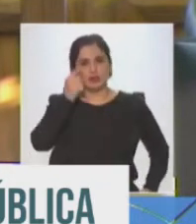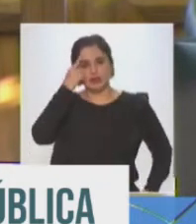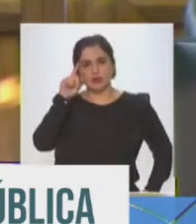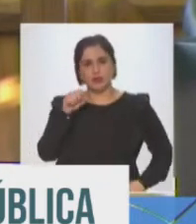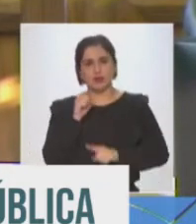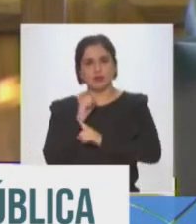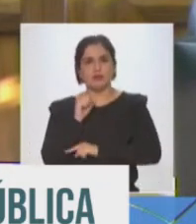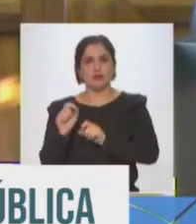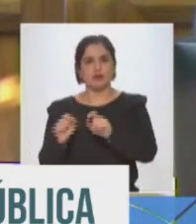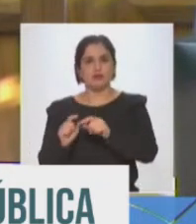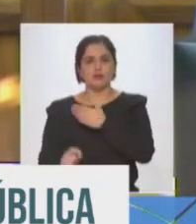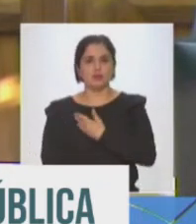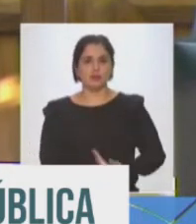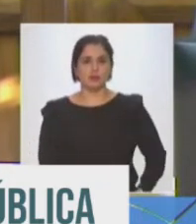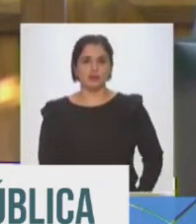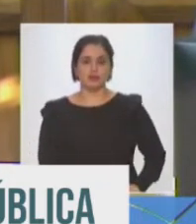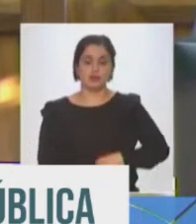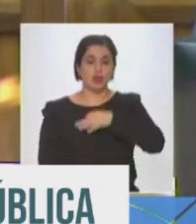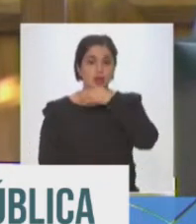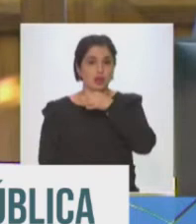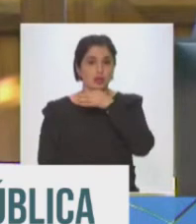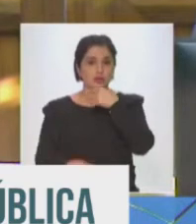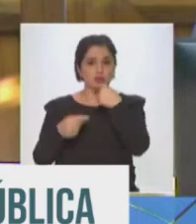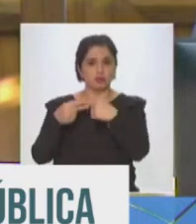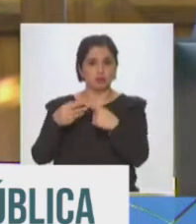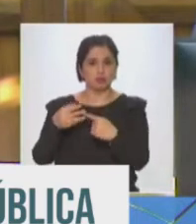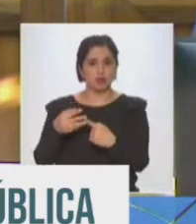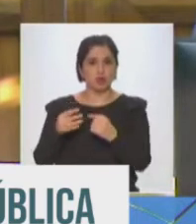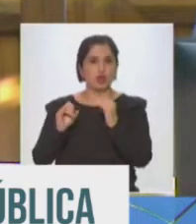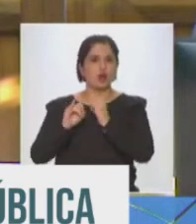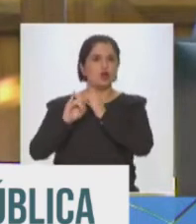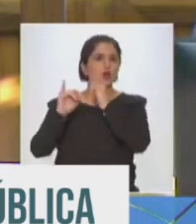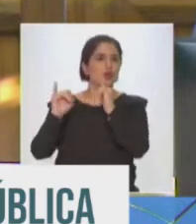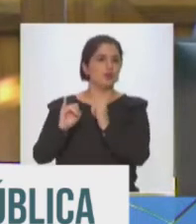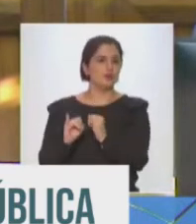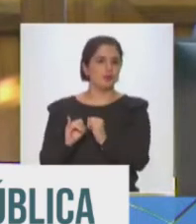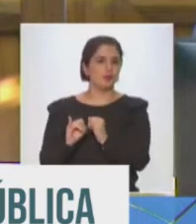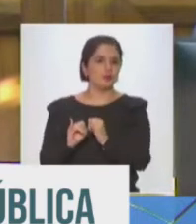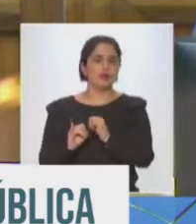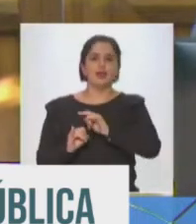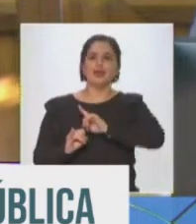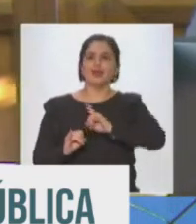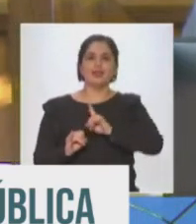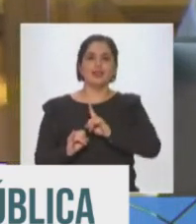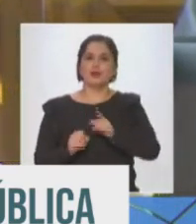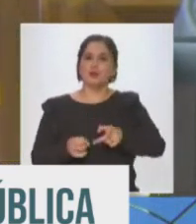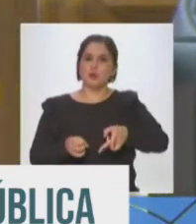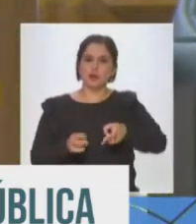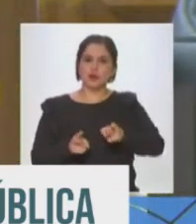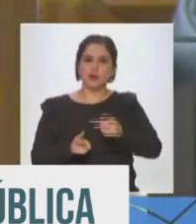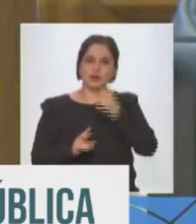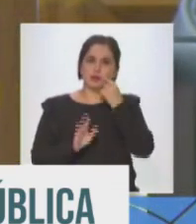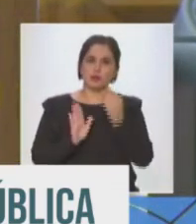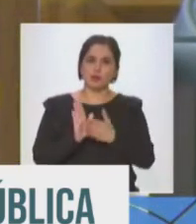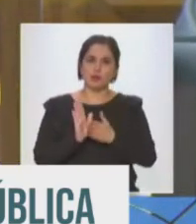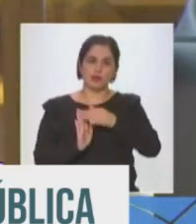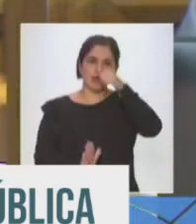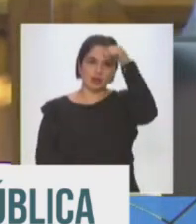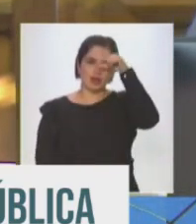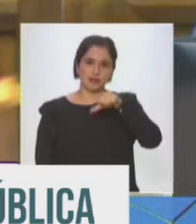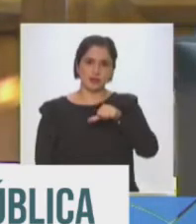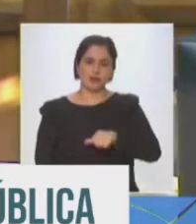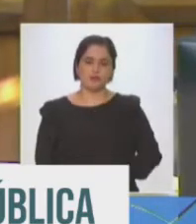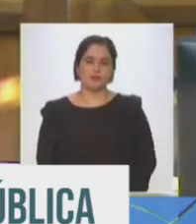que involucraría a la familia de Piñera y también la de Carlos Alberto Delano, íntimo amigo de Piñera. Son 11 los